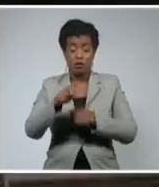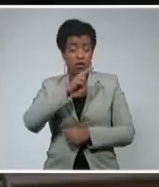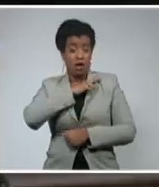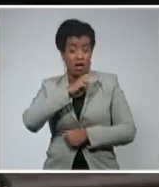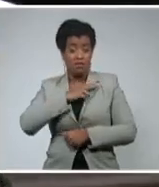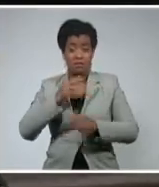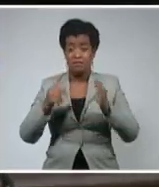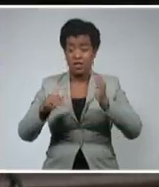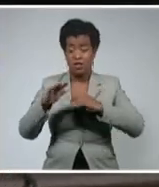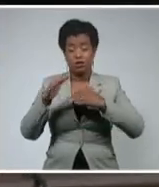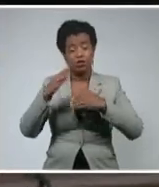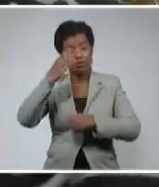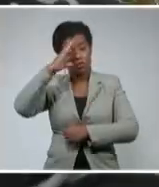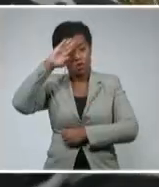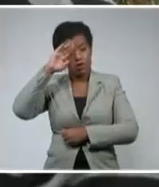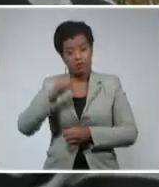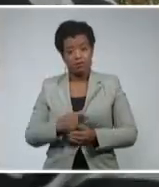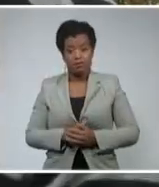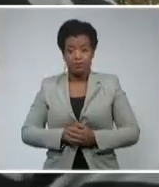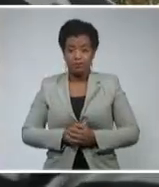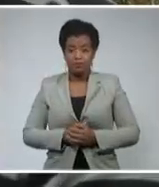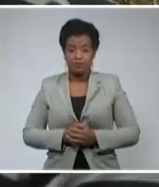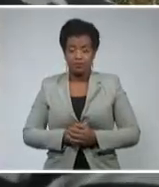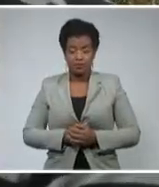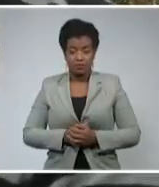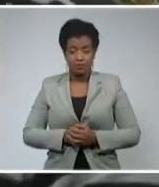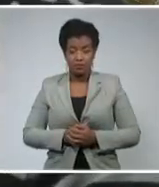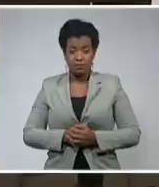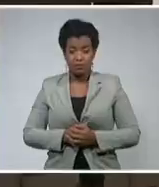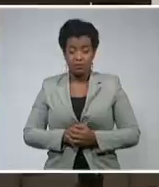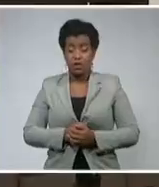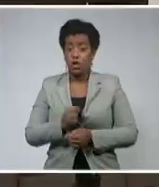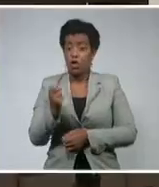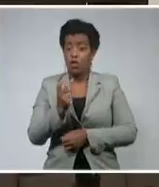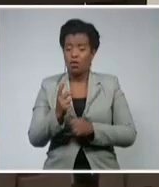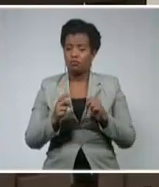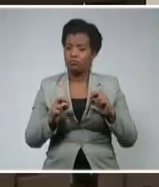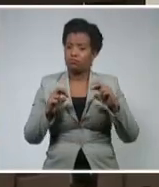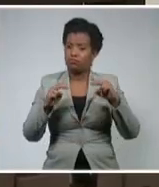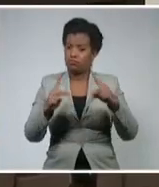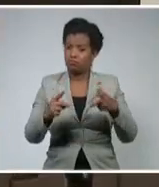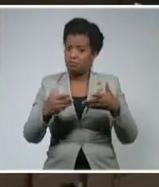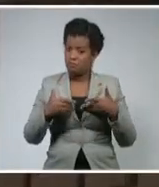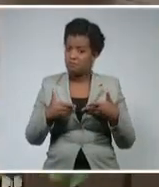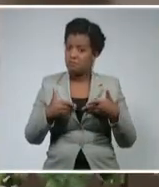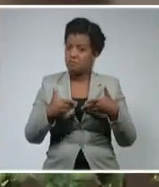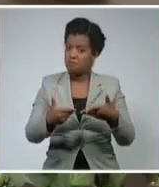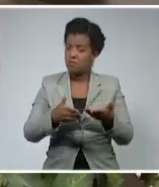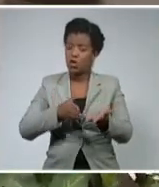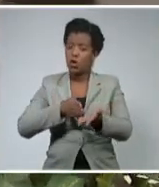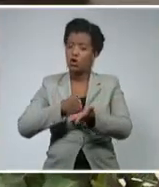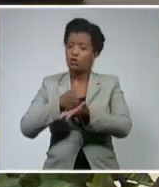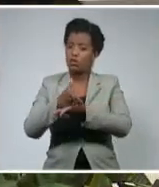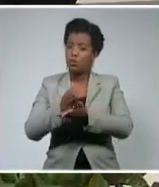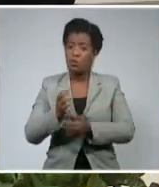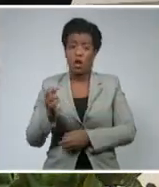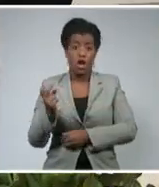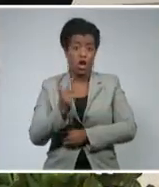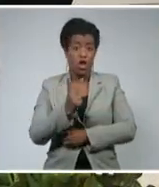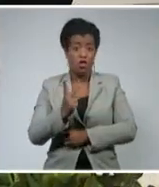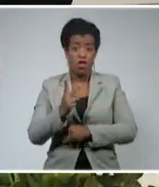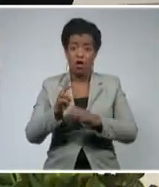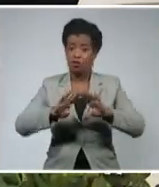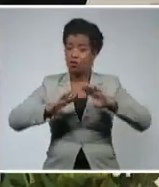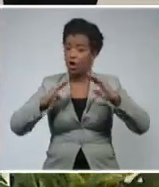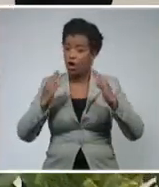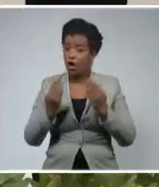cubano, Ricardo Cabezas Ruiz. Las partes ratificaron su determinación de ampliar sus vínculos en todas las